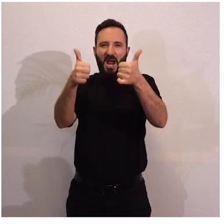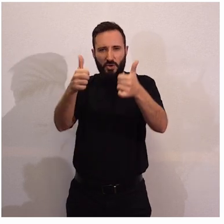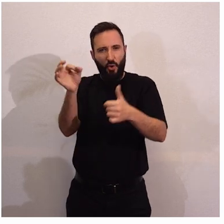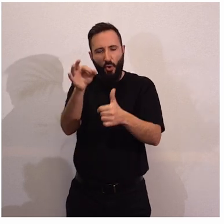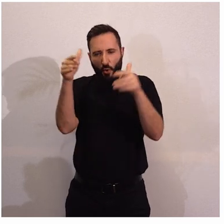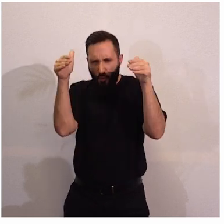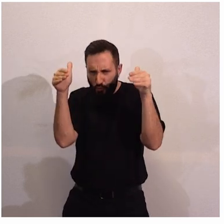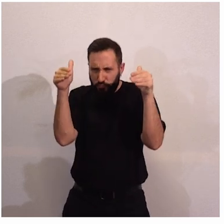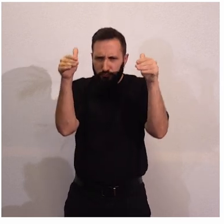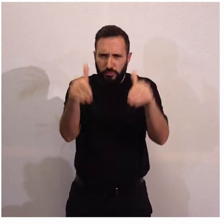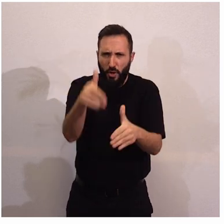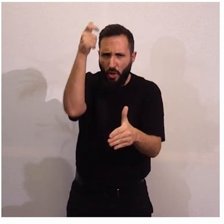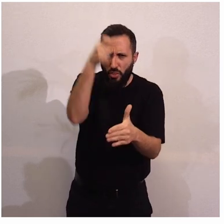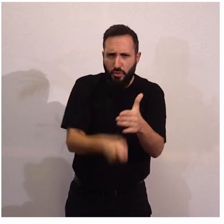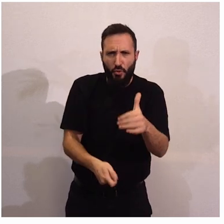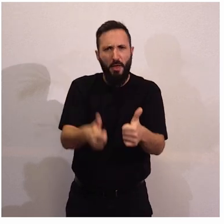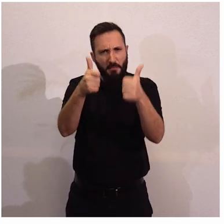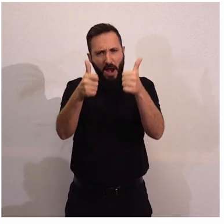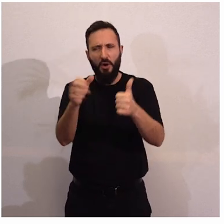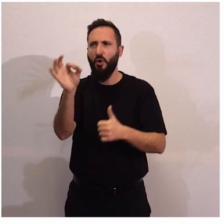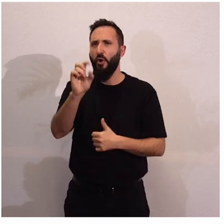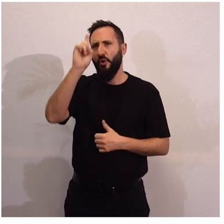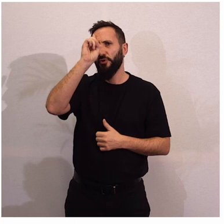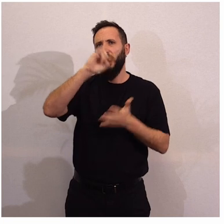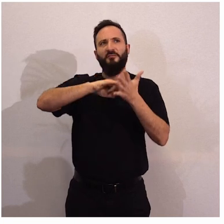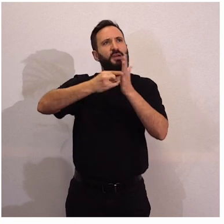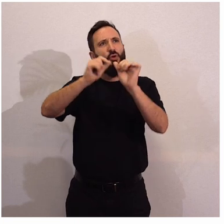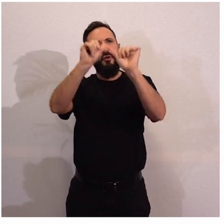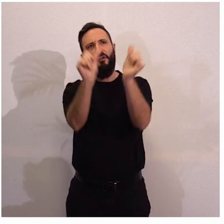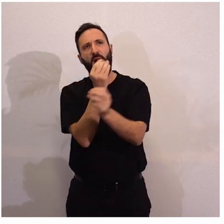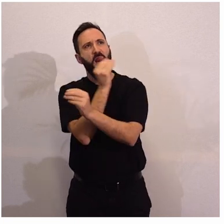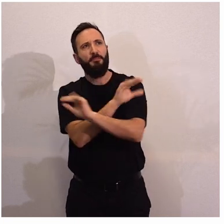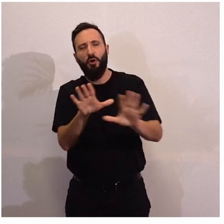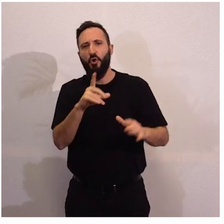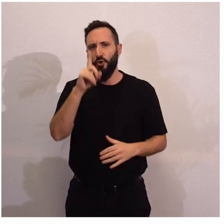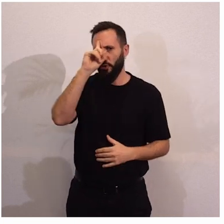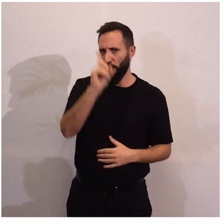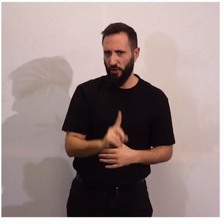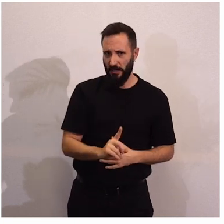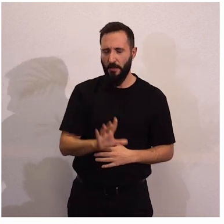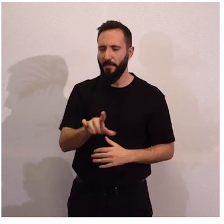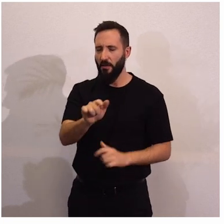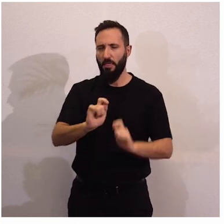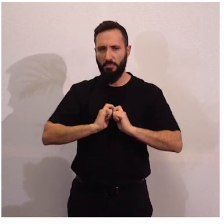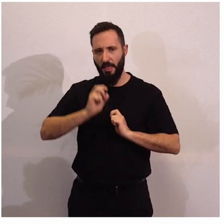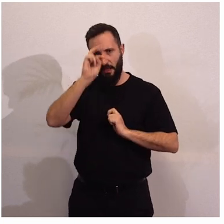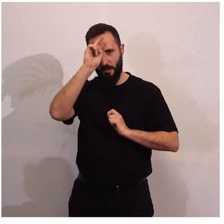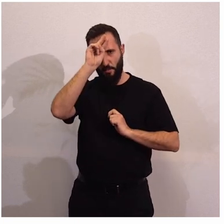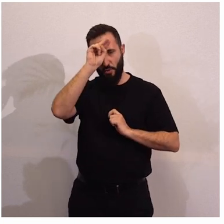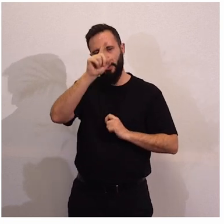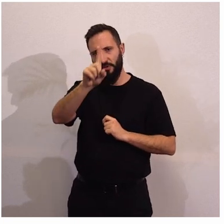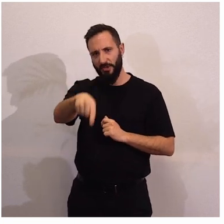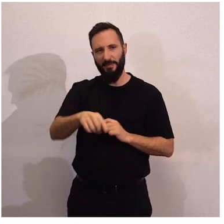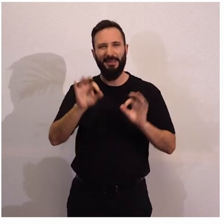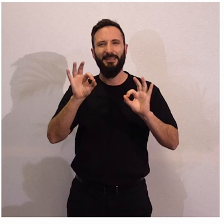más intensamente o no sé cuál sería el método, pero sí es preocupante también